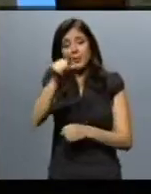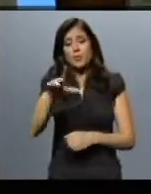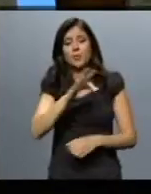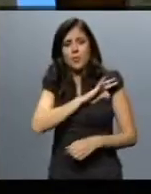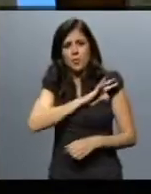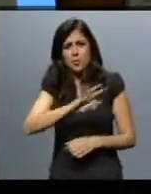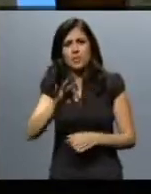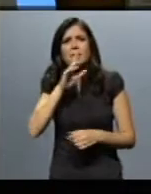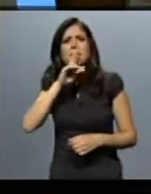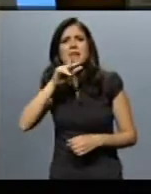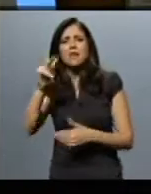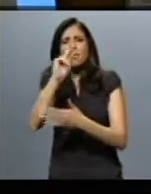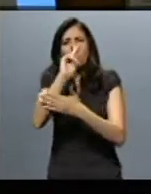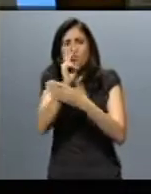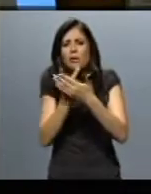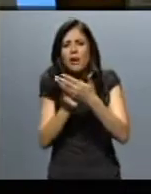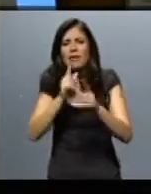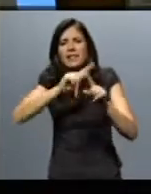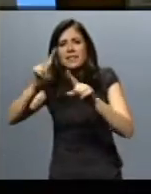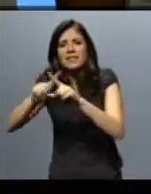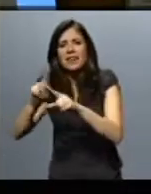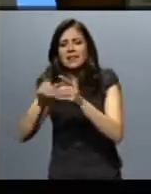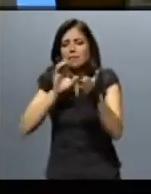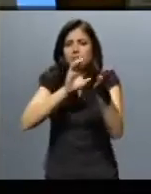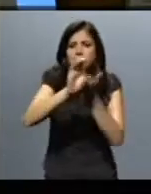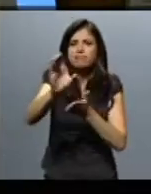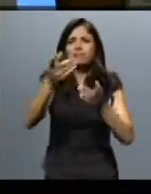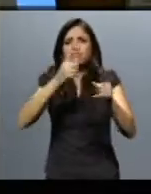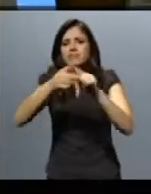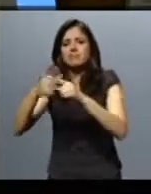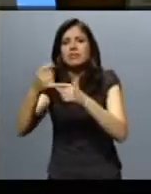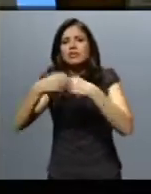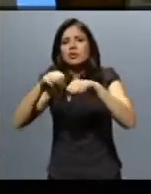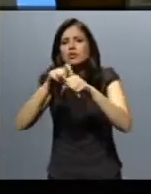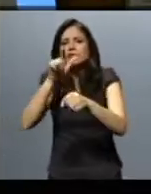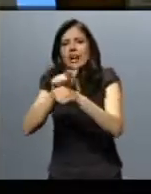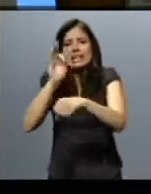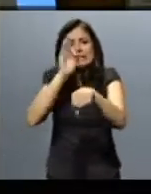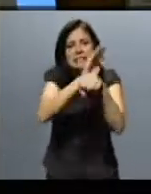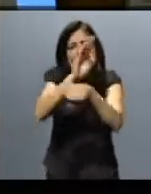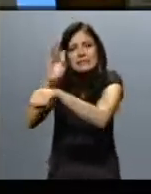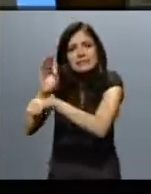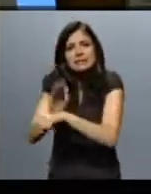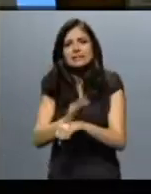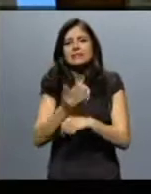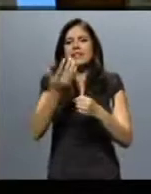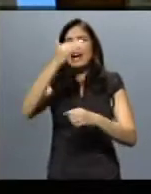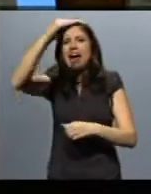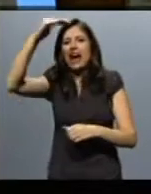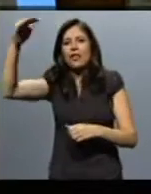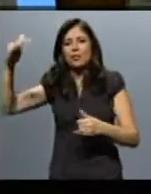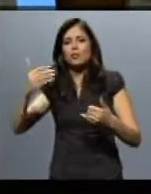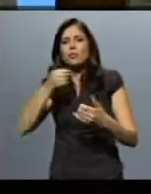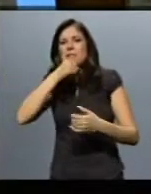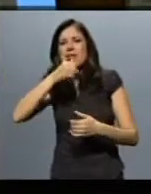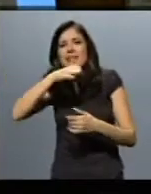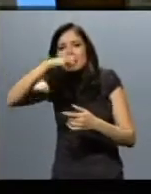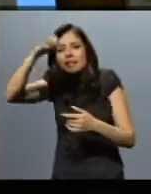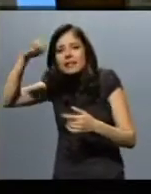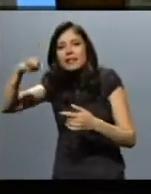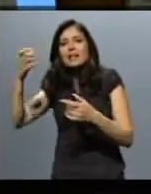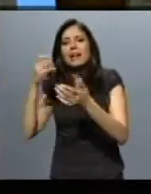y mejores programas que tengan que ver con lo social que tengan que ver con los adultos mayores para que